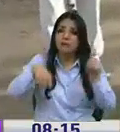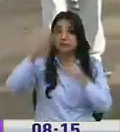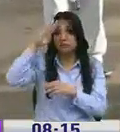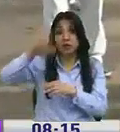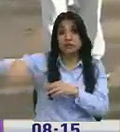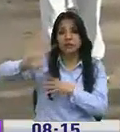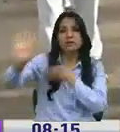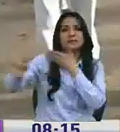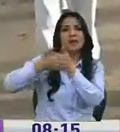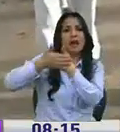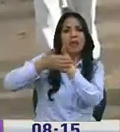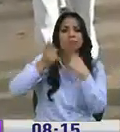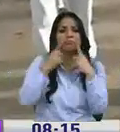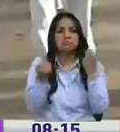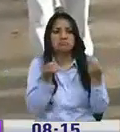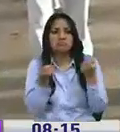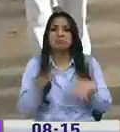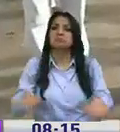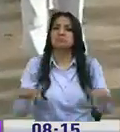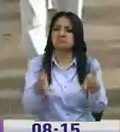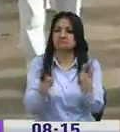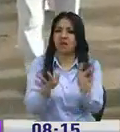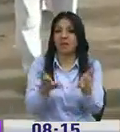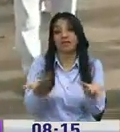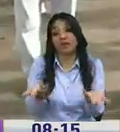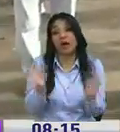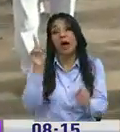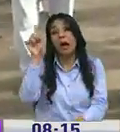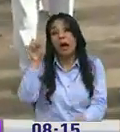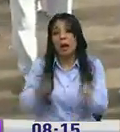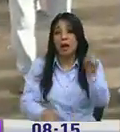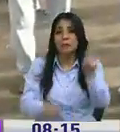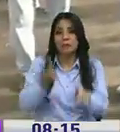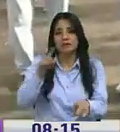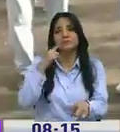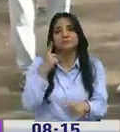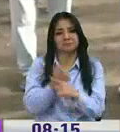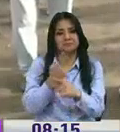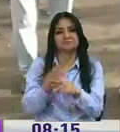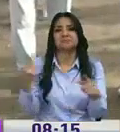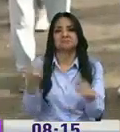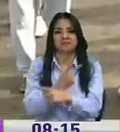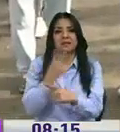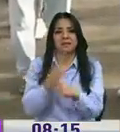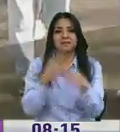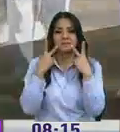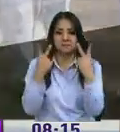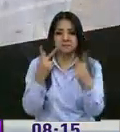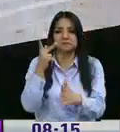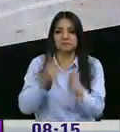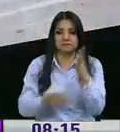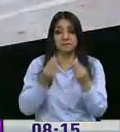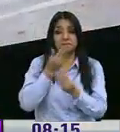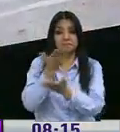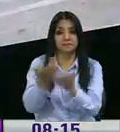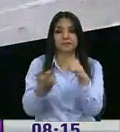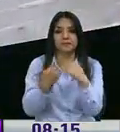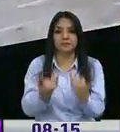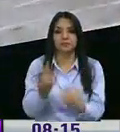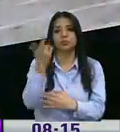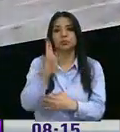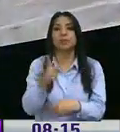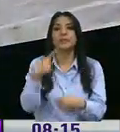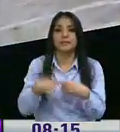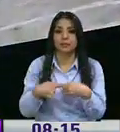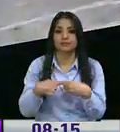controles por parte de la policía no se realizan así que ahí hay que ver qué es lo que sucede esa es la información aquí en el sur de la